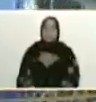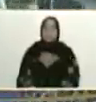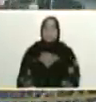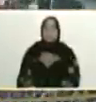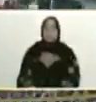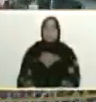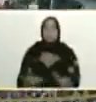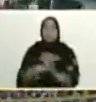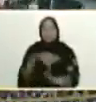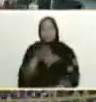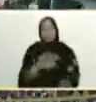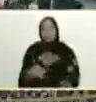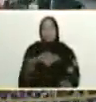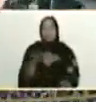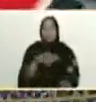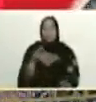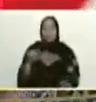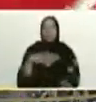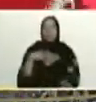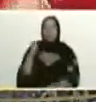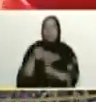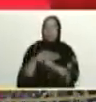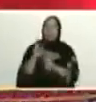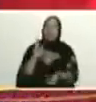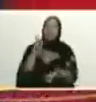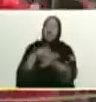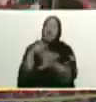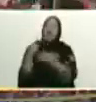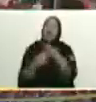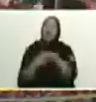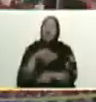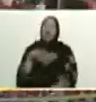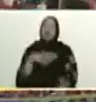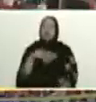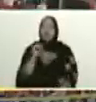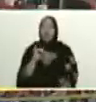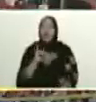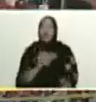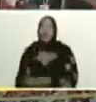Donde se presenten, donde estén,